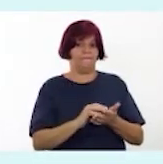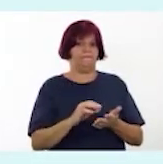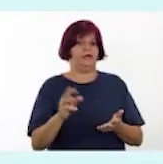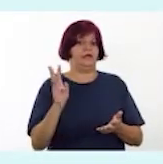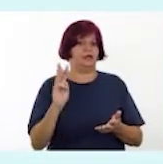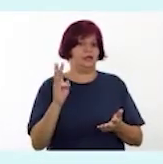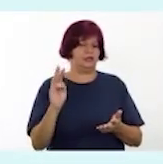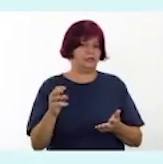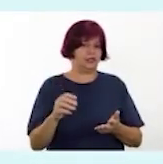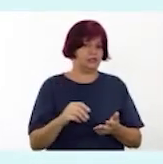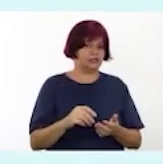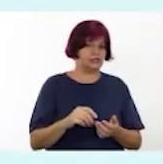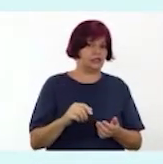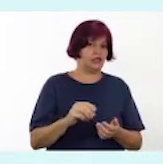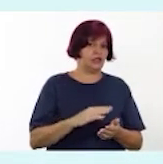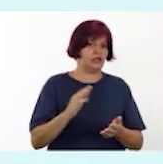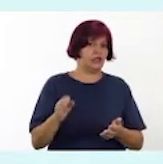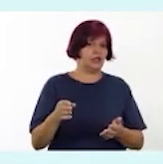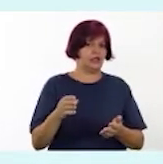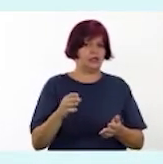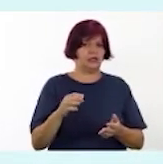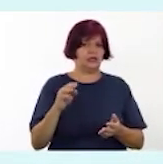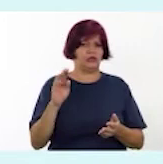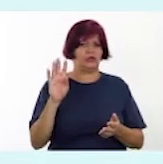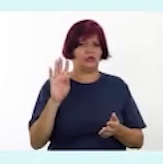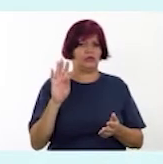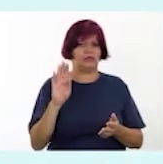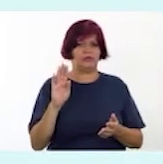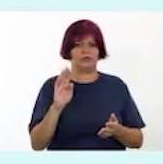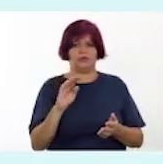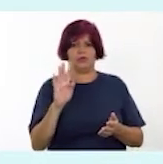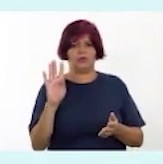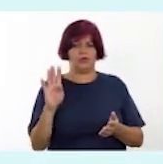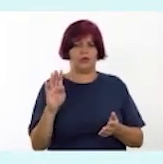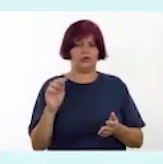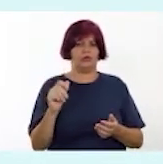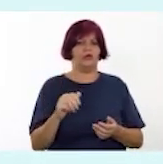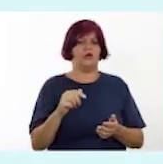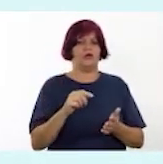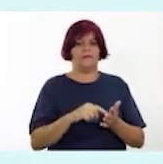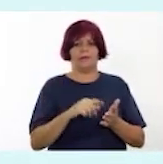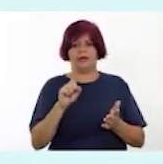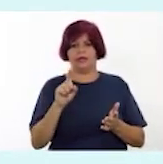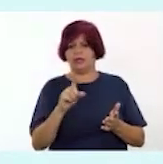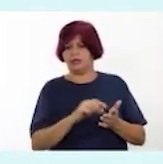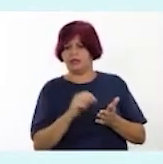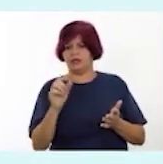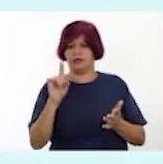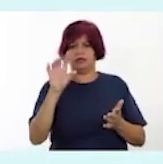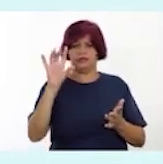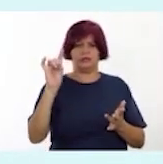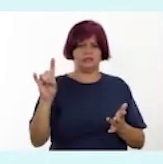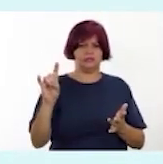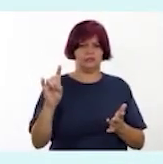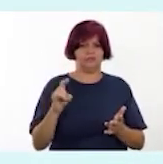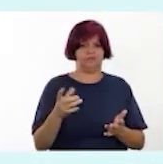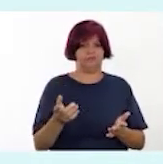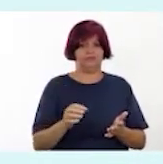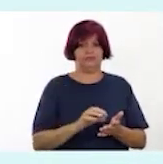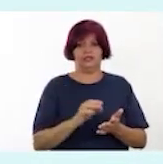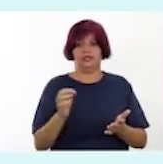la 3 y 4, no, página 19, al libro de texto 11 grado, ejercicio 4,